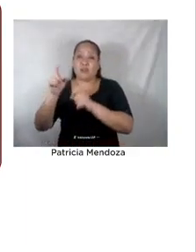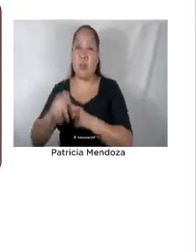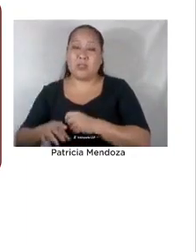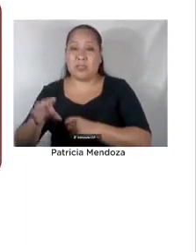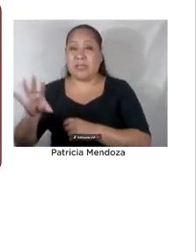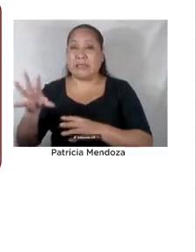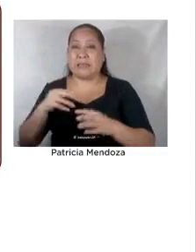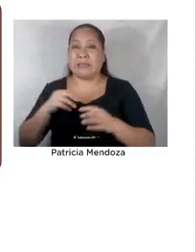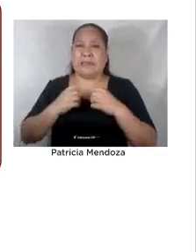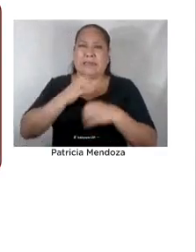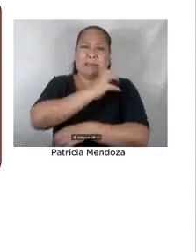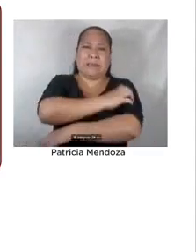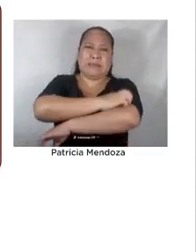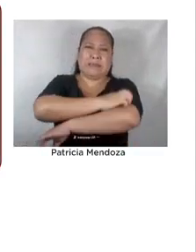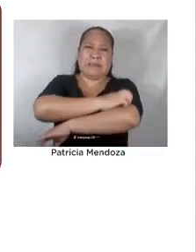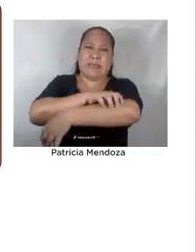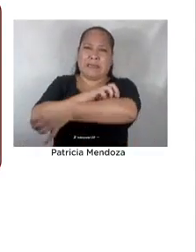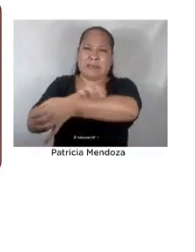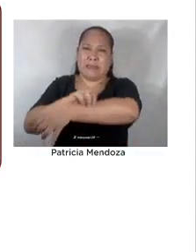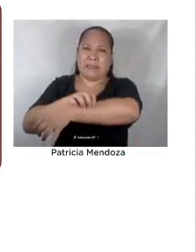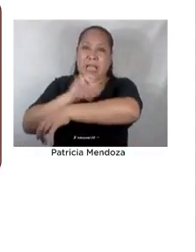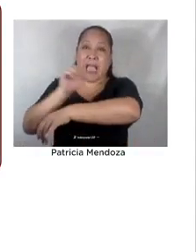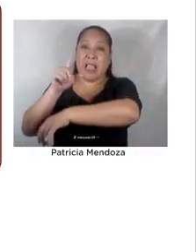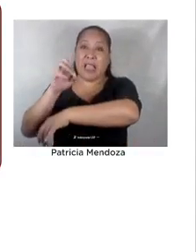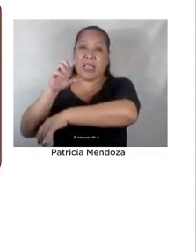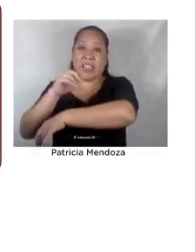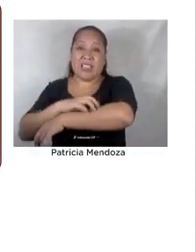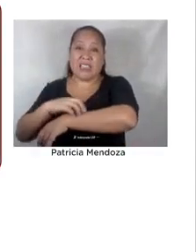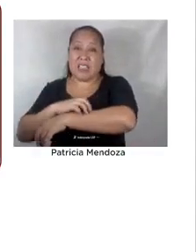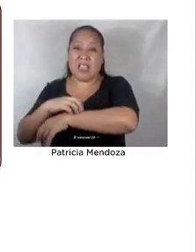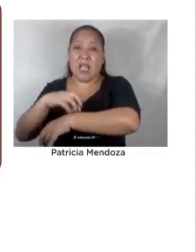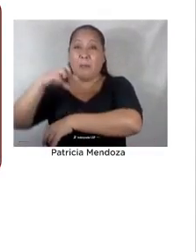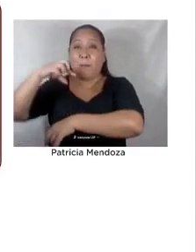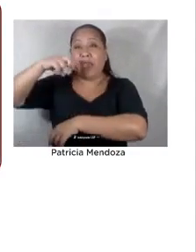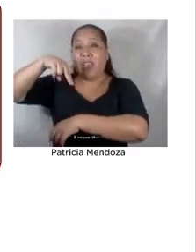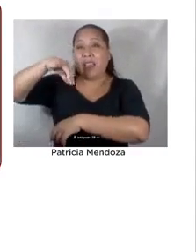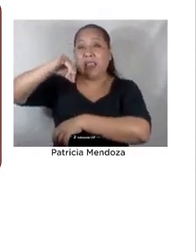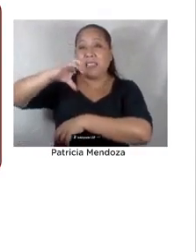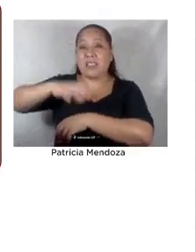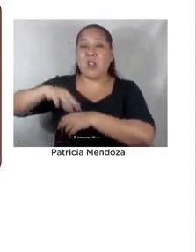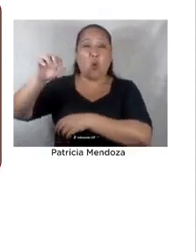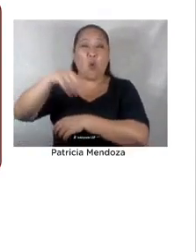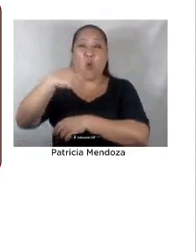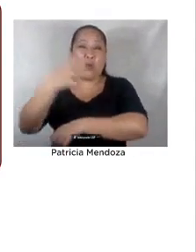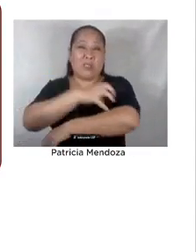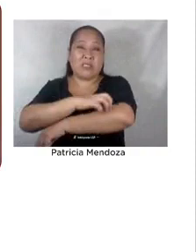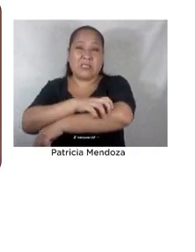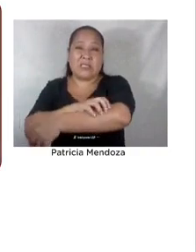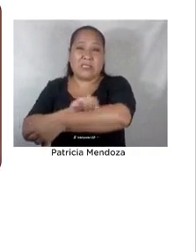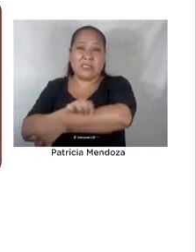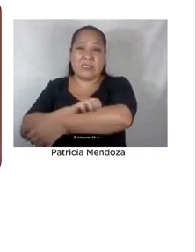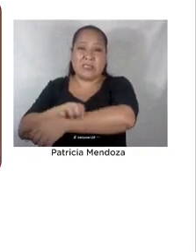antecedentes alérgicos a la penicilina o algún otro medicamento o algún otro tipo de alergia son vacunas